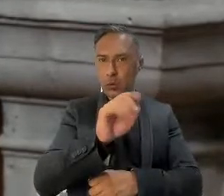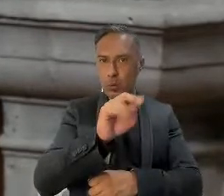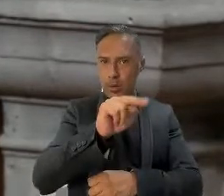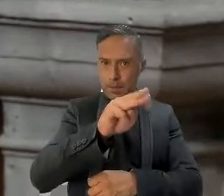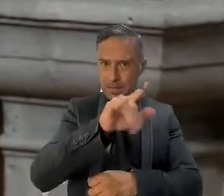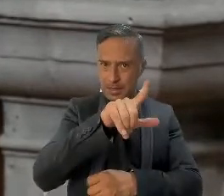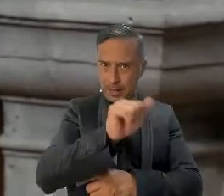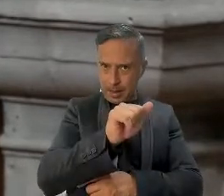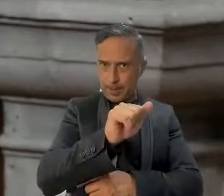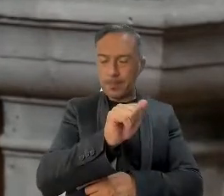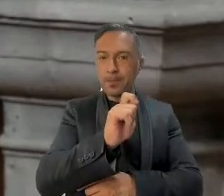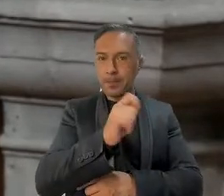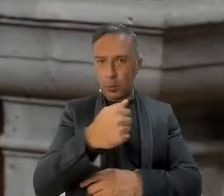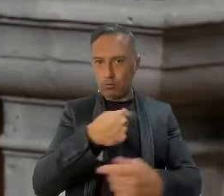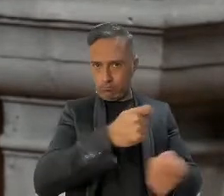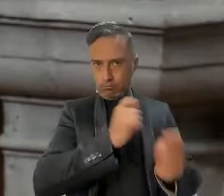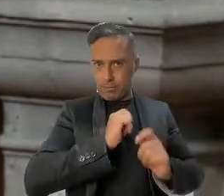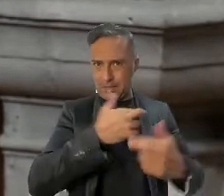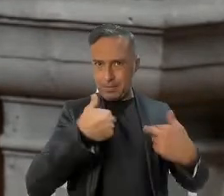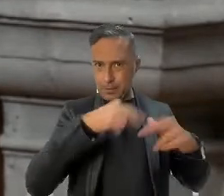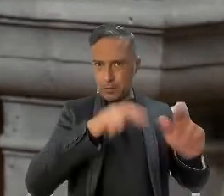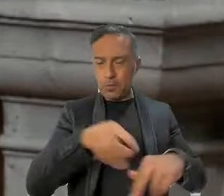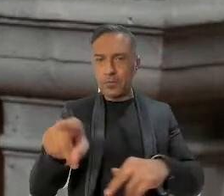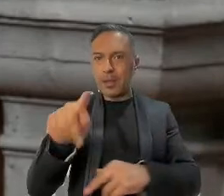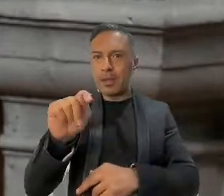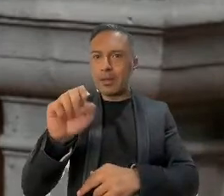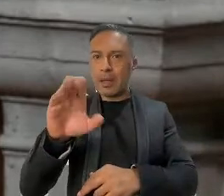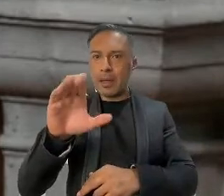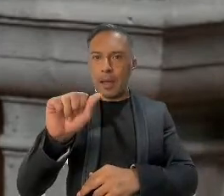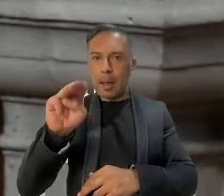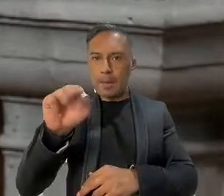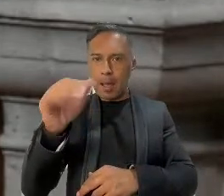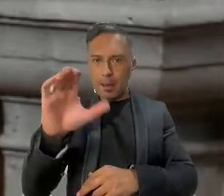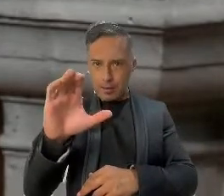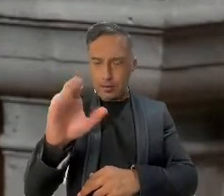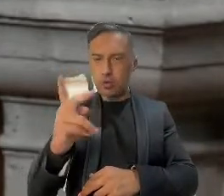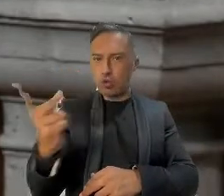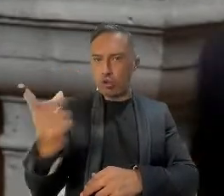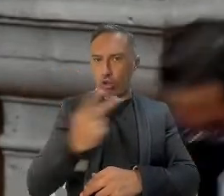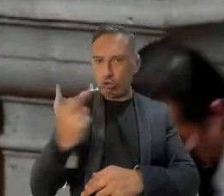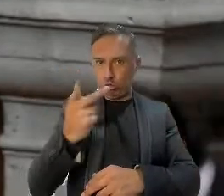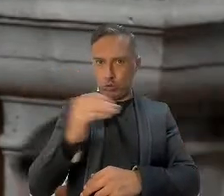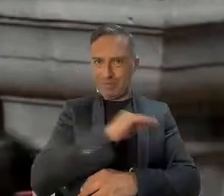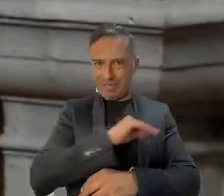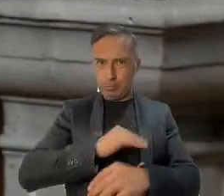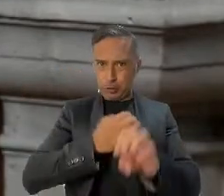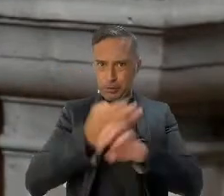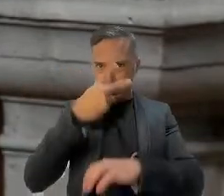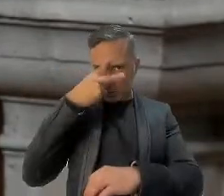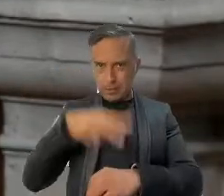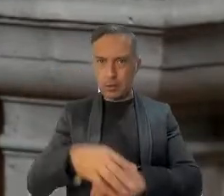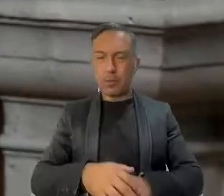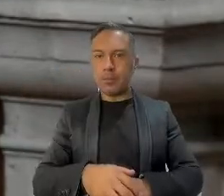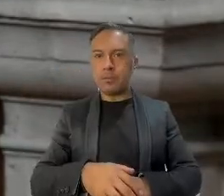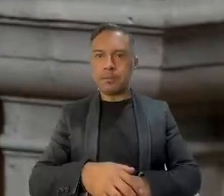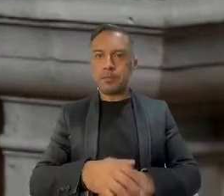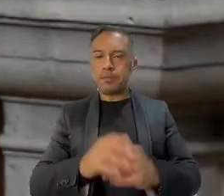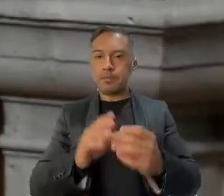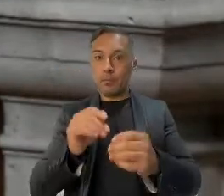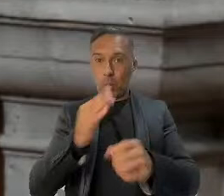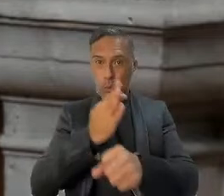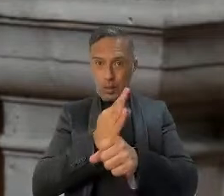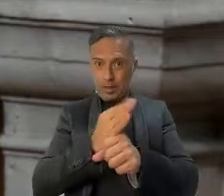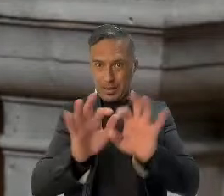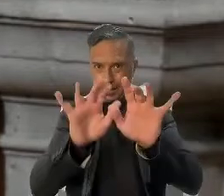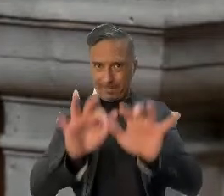cual representamos, y el municipio de Tecámac, ambos del Estado de México. Se funda y se motiva la presente solicitud